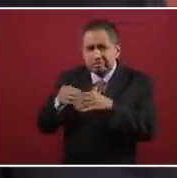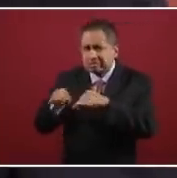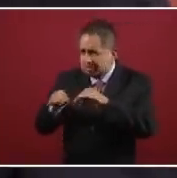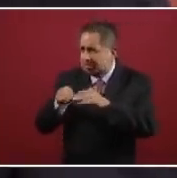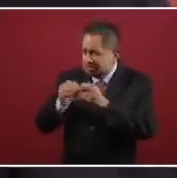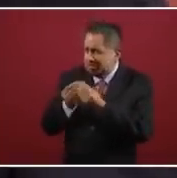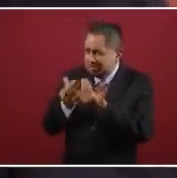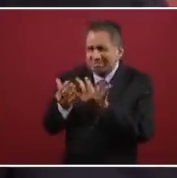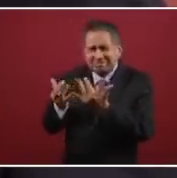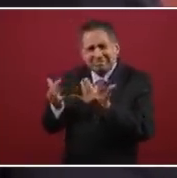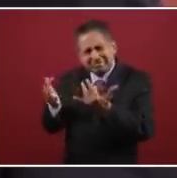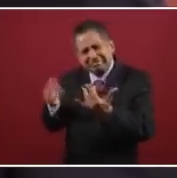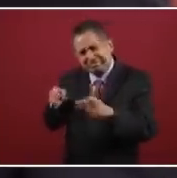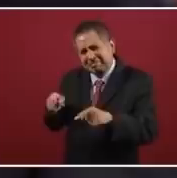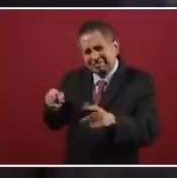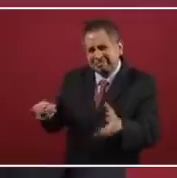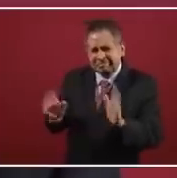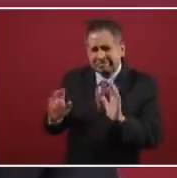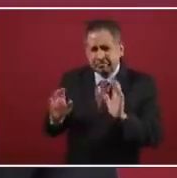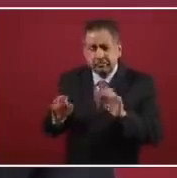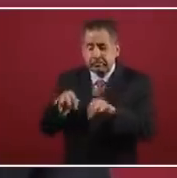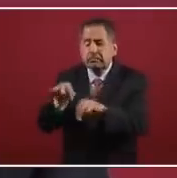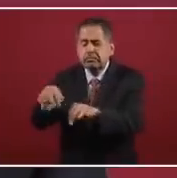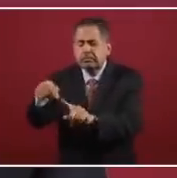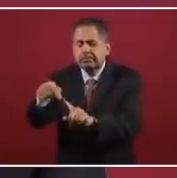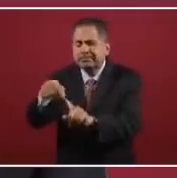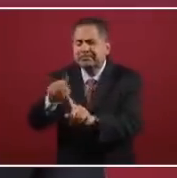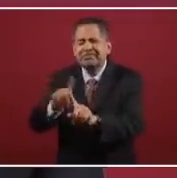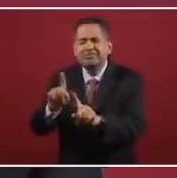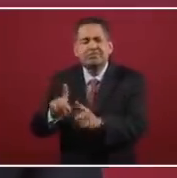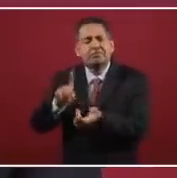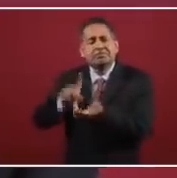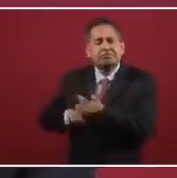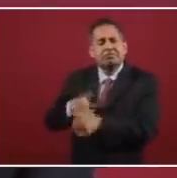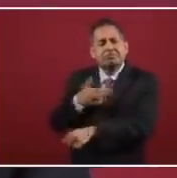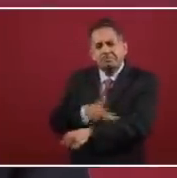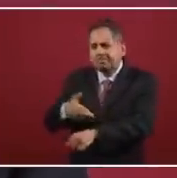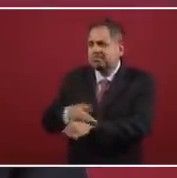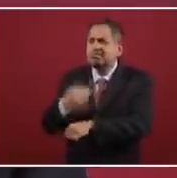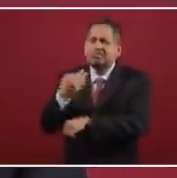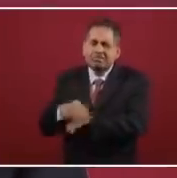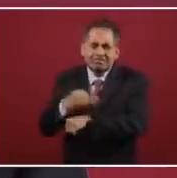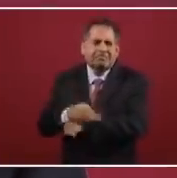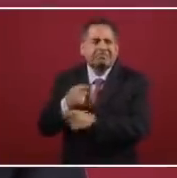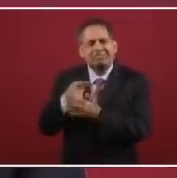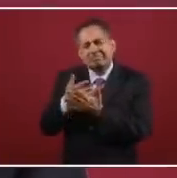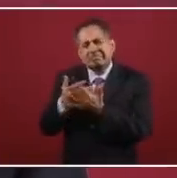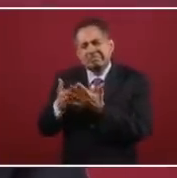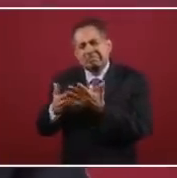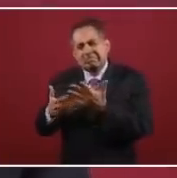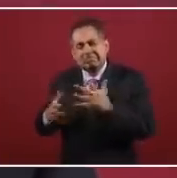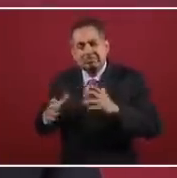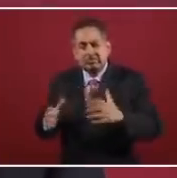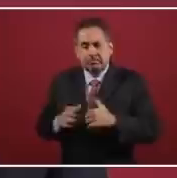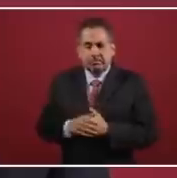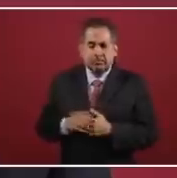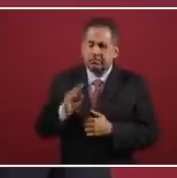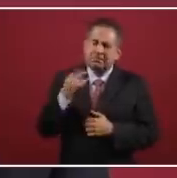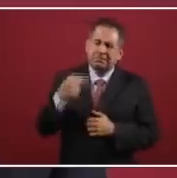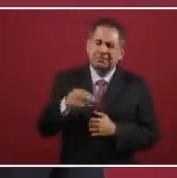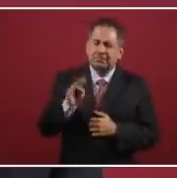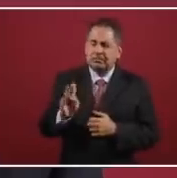refiero no a los trabajadores del gobierno. Cuando hablo de